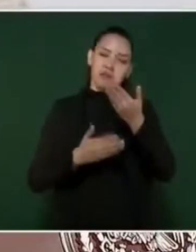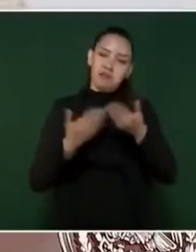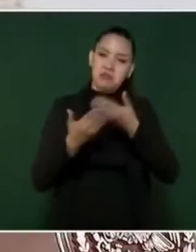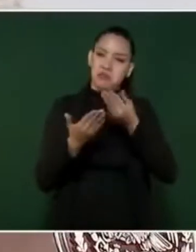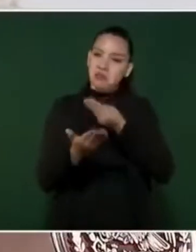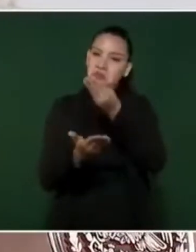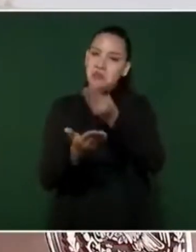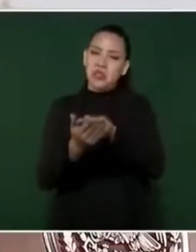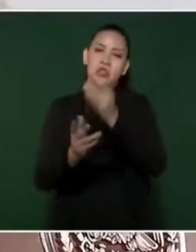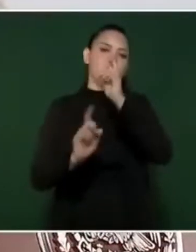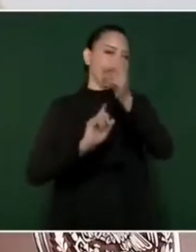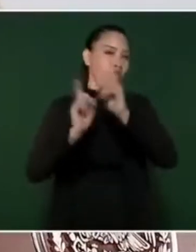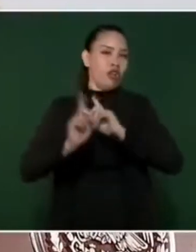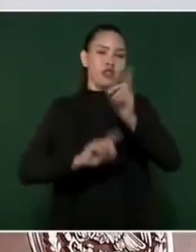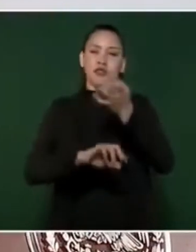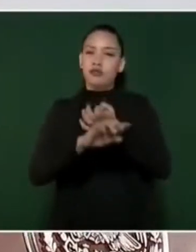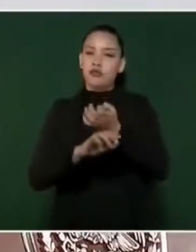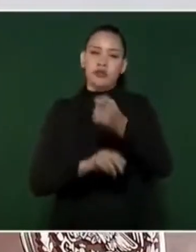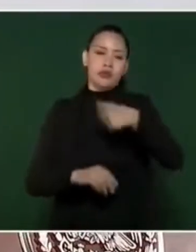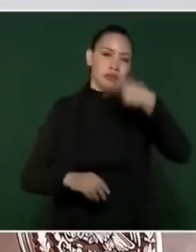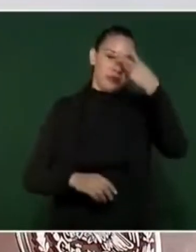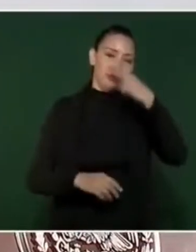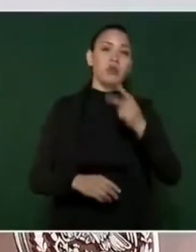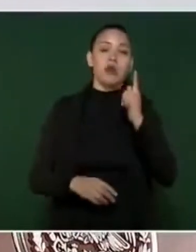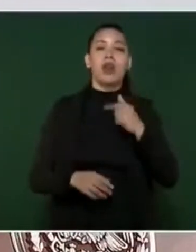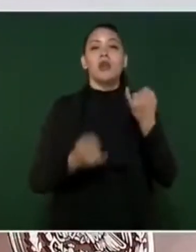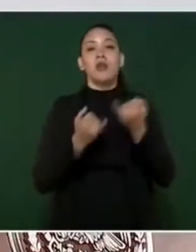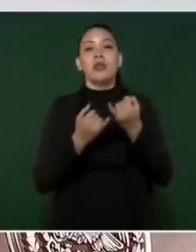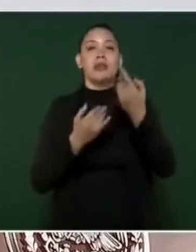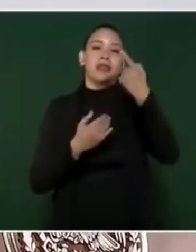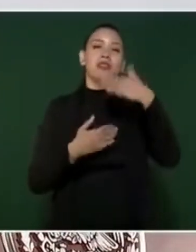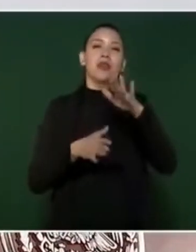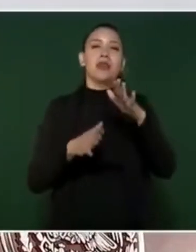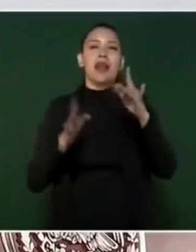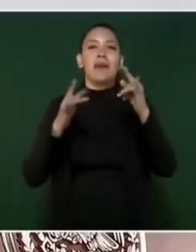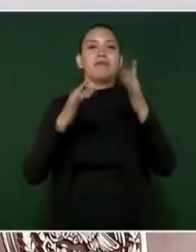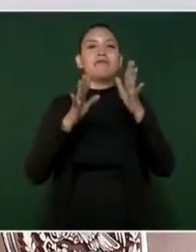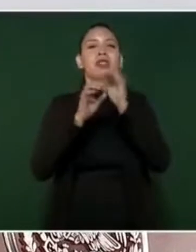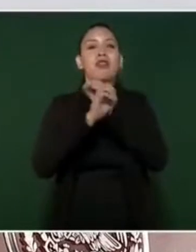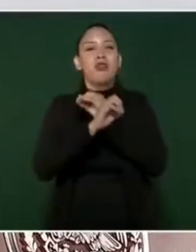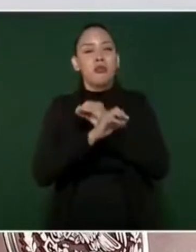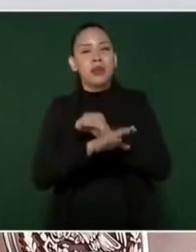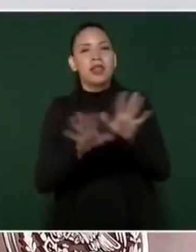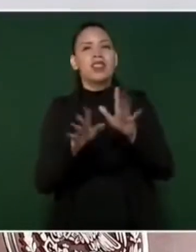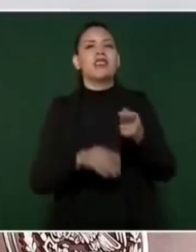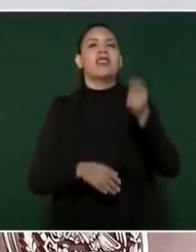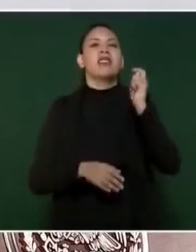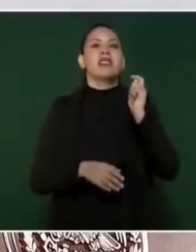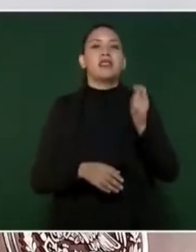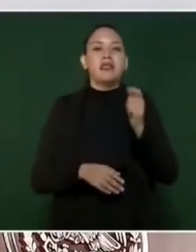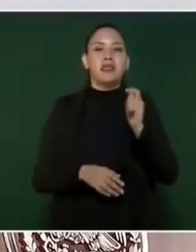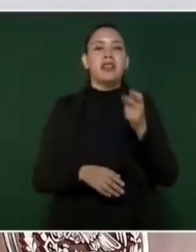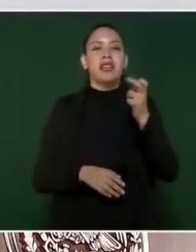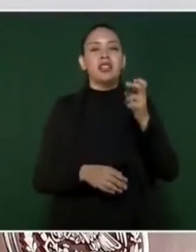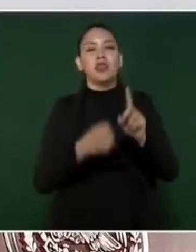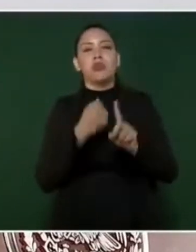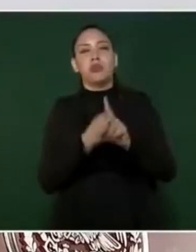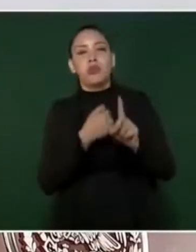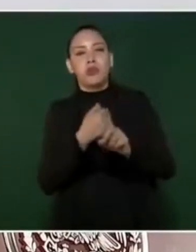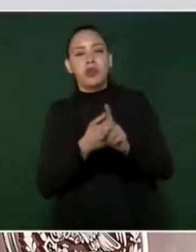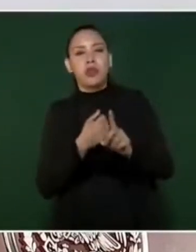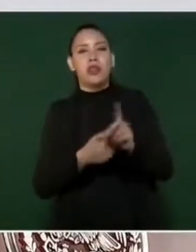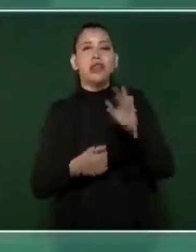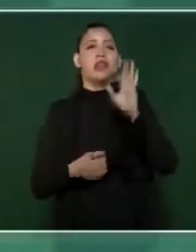campaña de información a los jóvenes sobre el daño que causa el fentanilo y estas